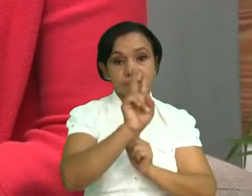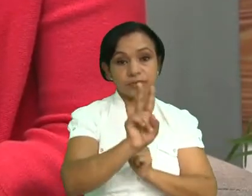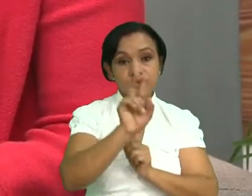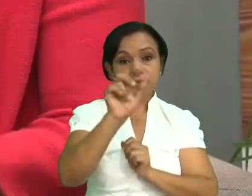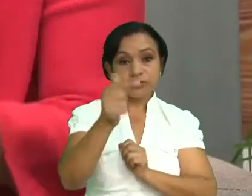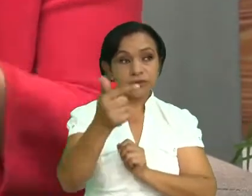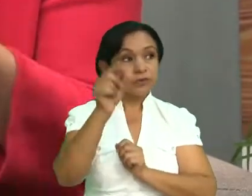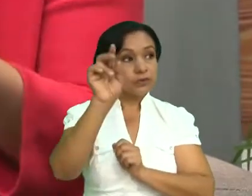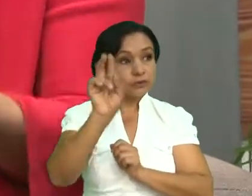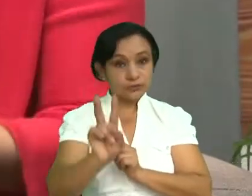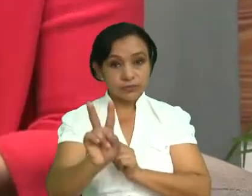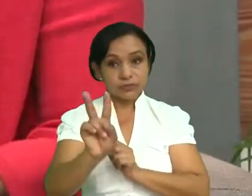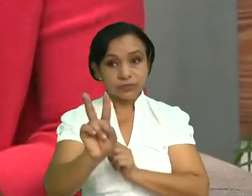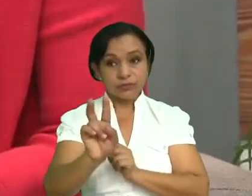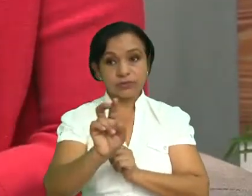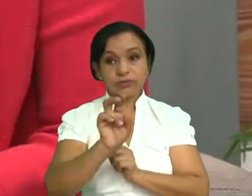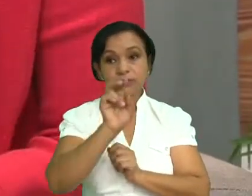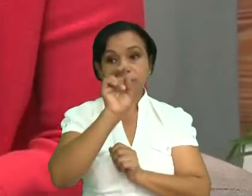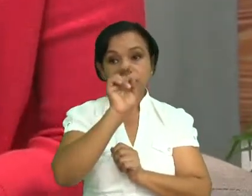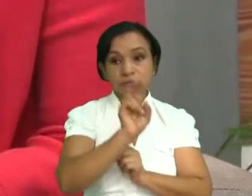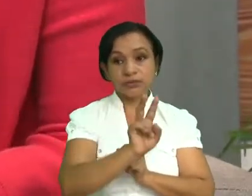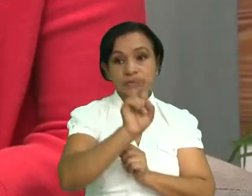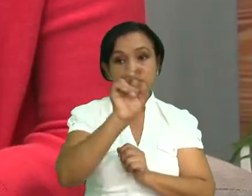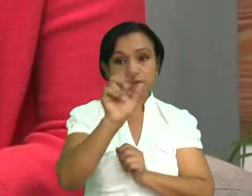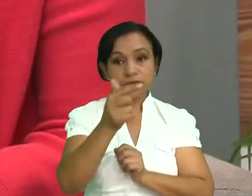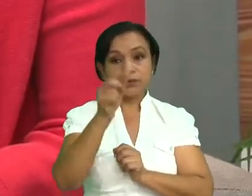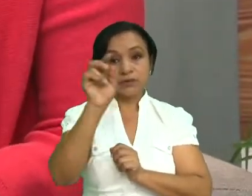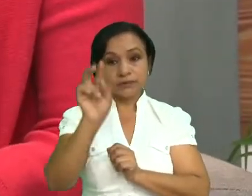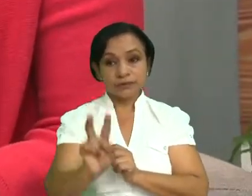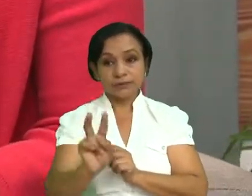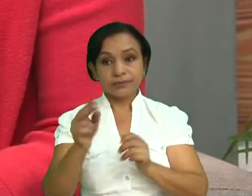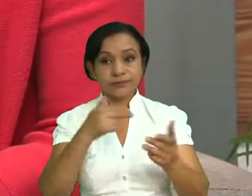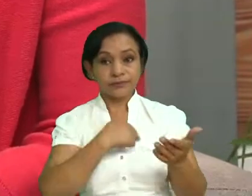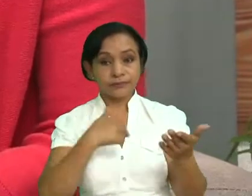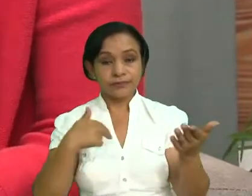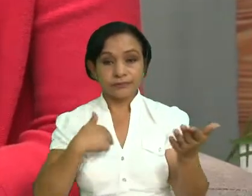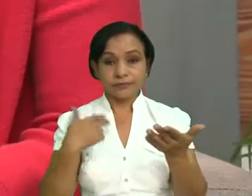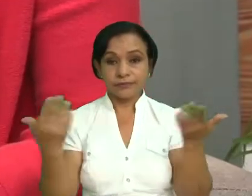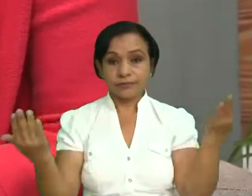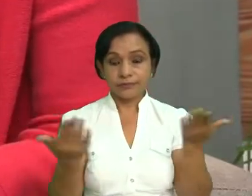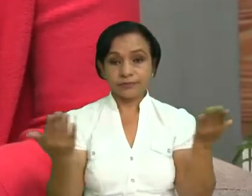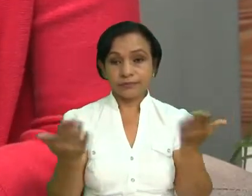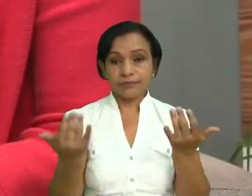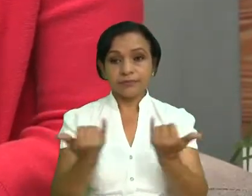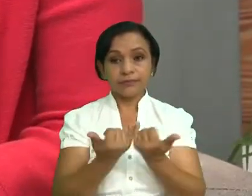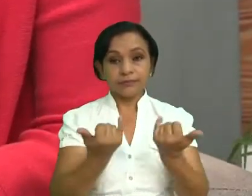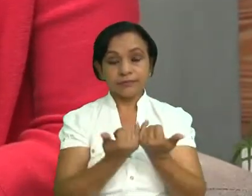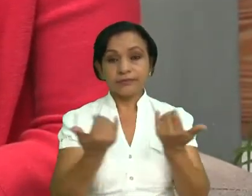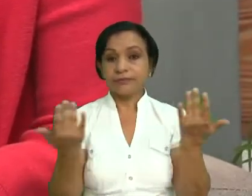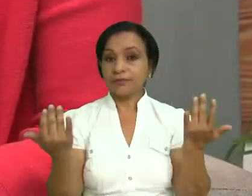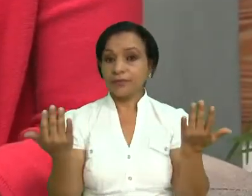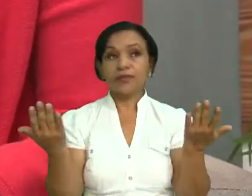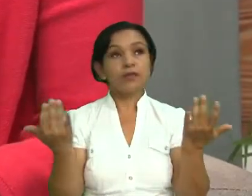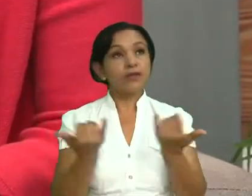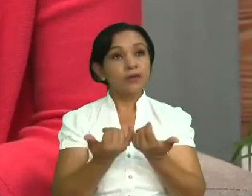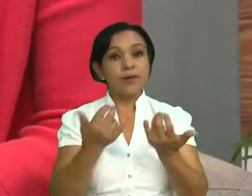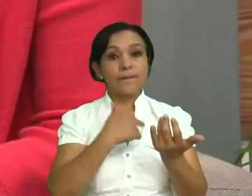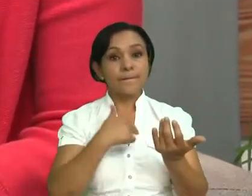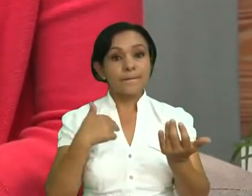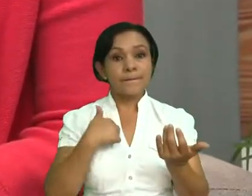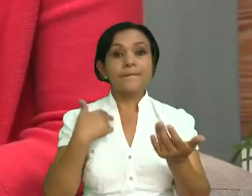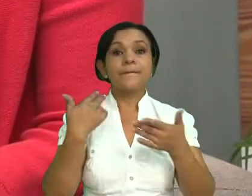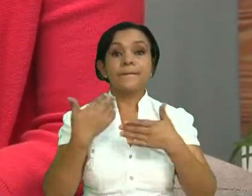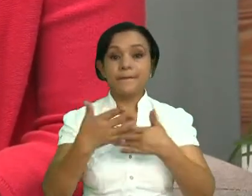272 viviendas, hicimos 272 jornadas médicas en cada una de esas entregas. Así es. Pero ahorita